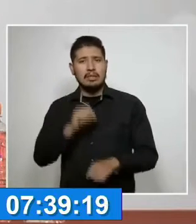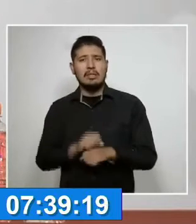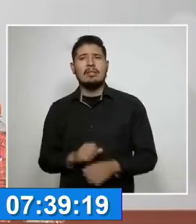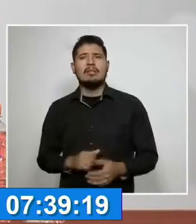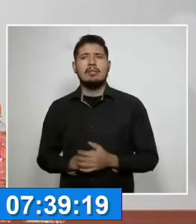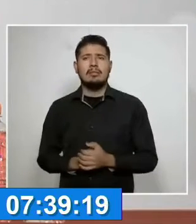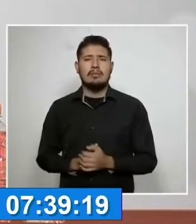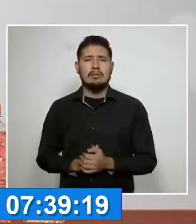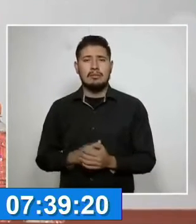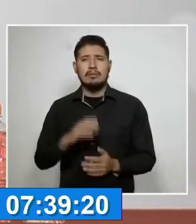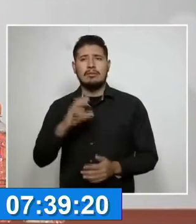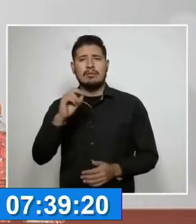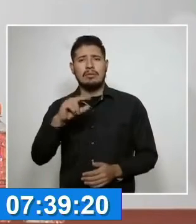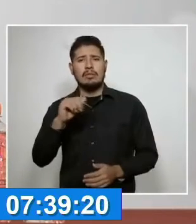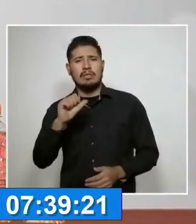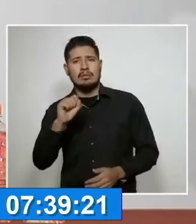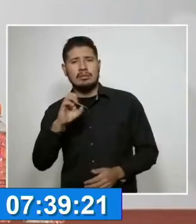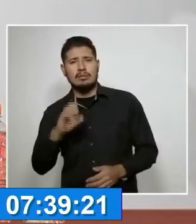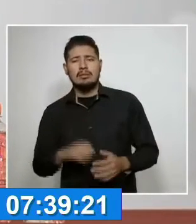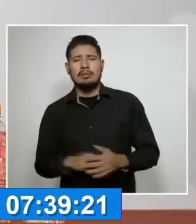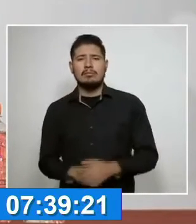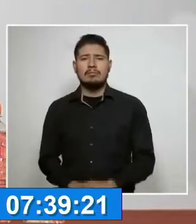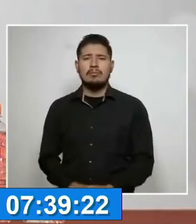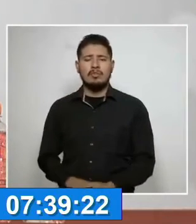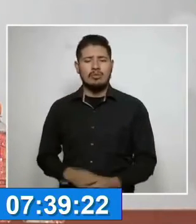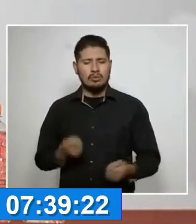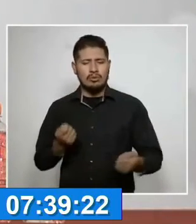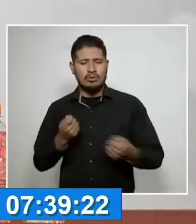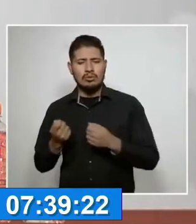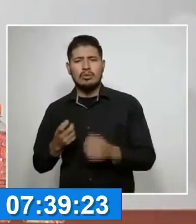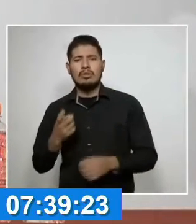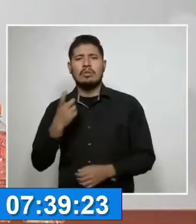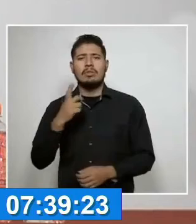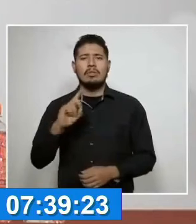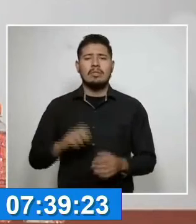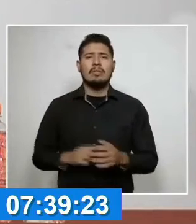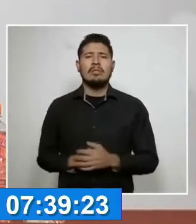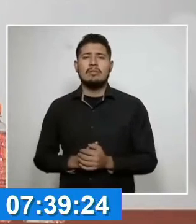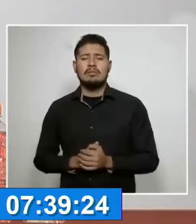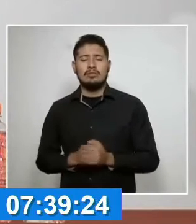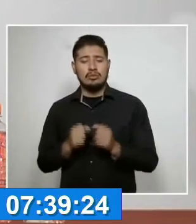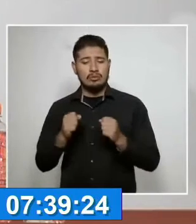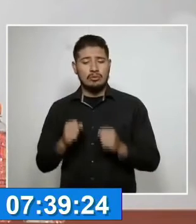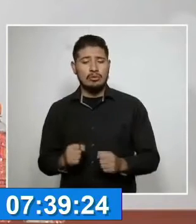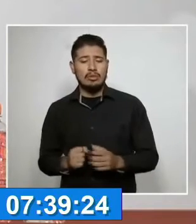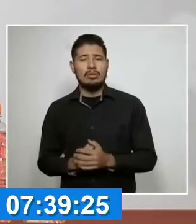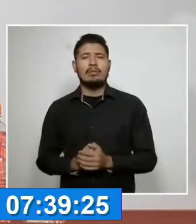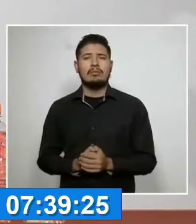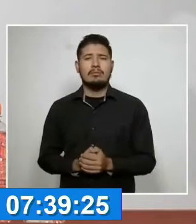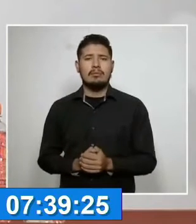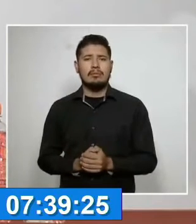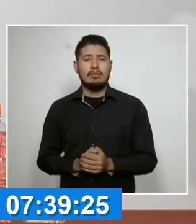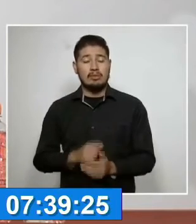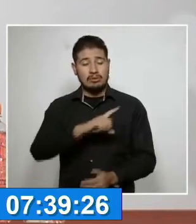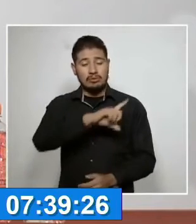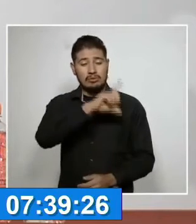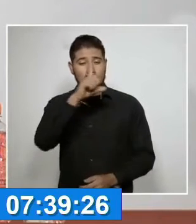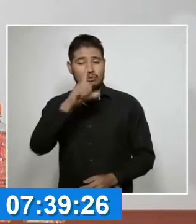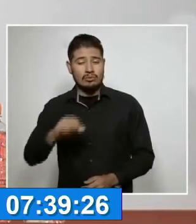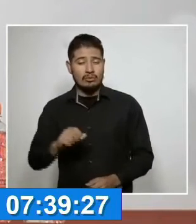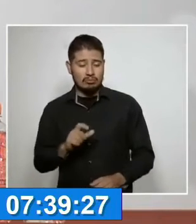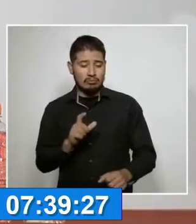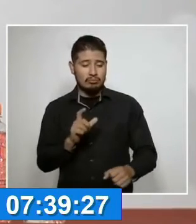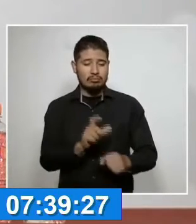través de la CONASE y, por supuesto, de la coordinación del Gabinete de Seguridad Nacional. Es